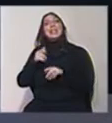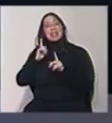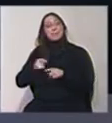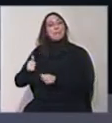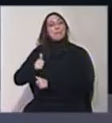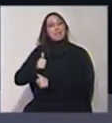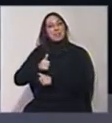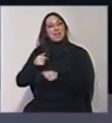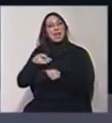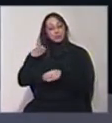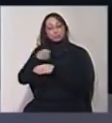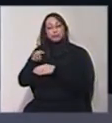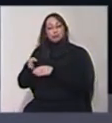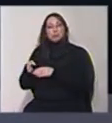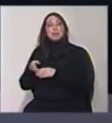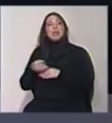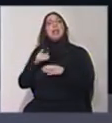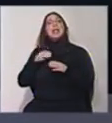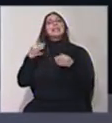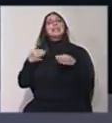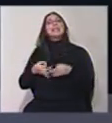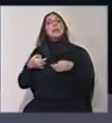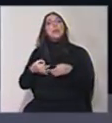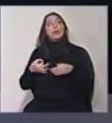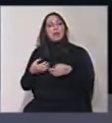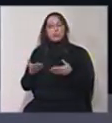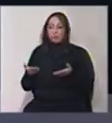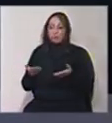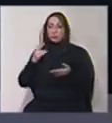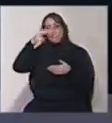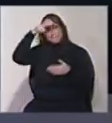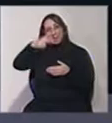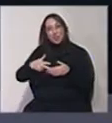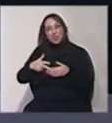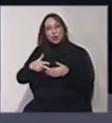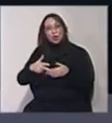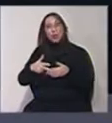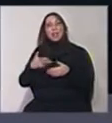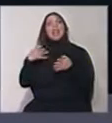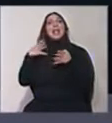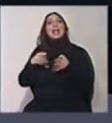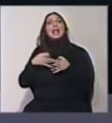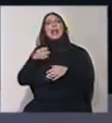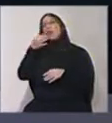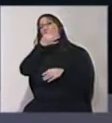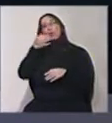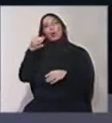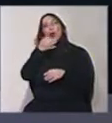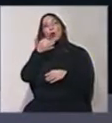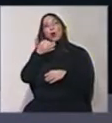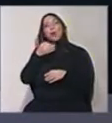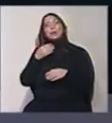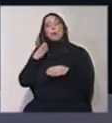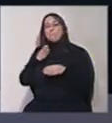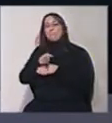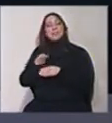militares en la llamada seguridad. Veamos el caso de México, la llamada guerra a las drogas, en la cual la